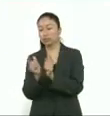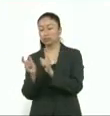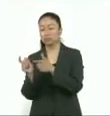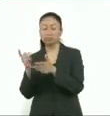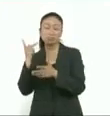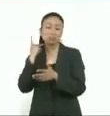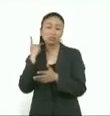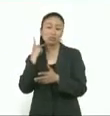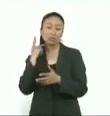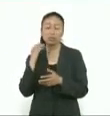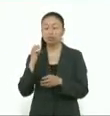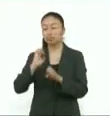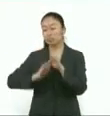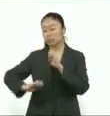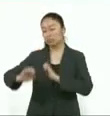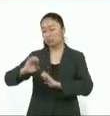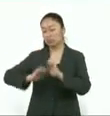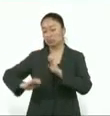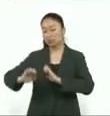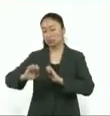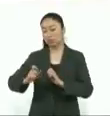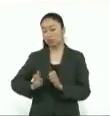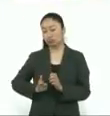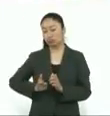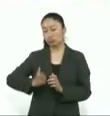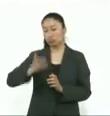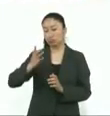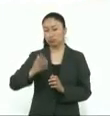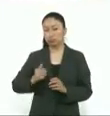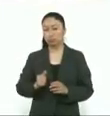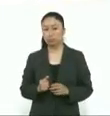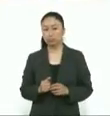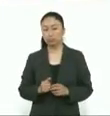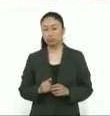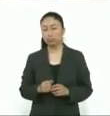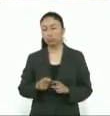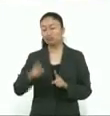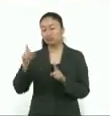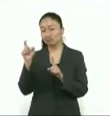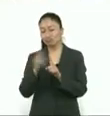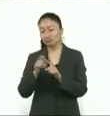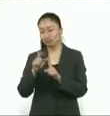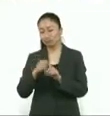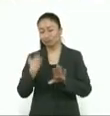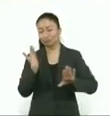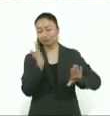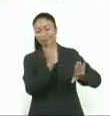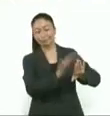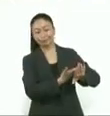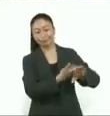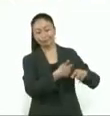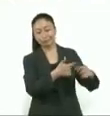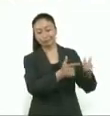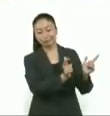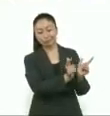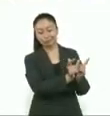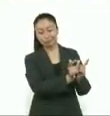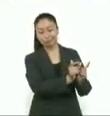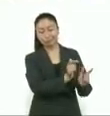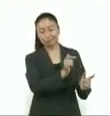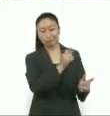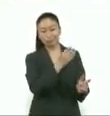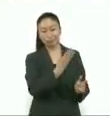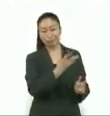o los grandes empresarios que han financiado las calumnias contra nuestro movimiento se han